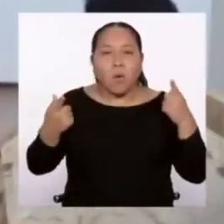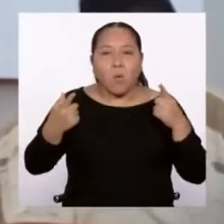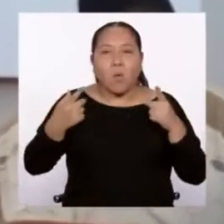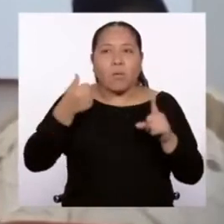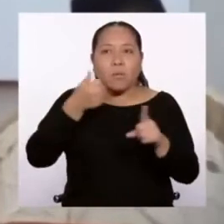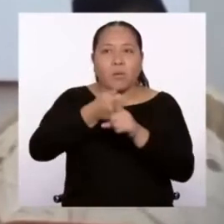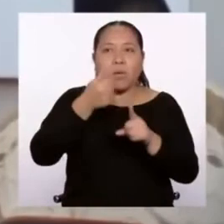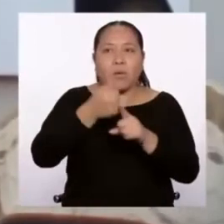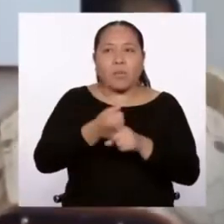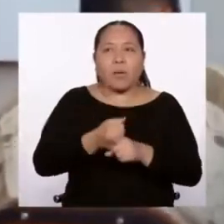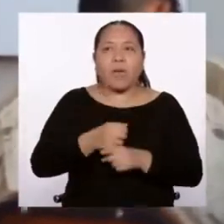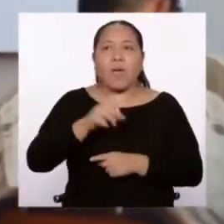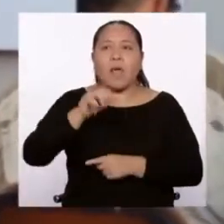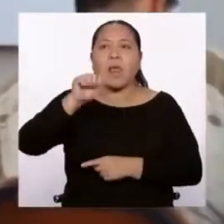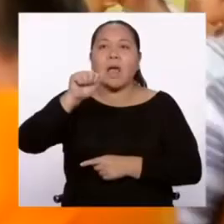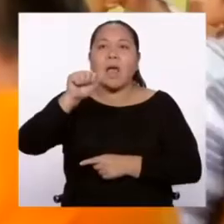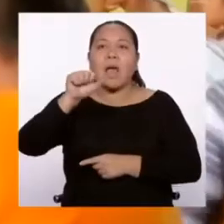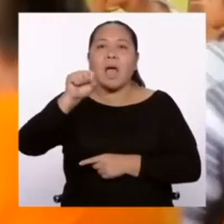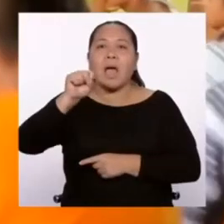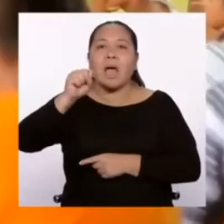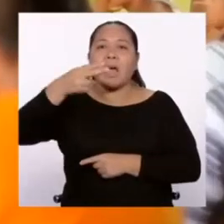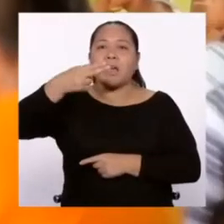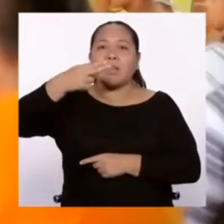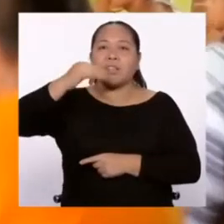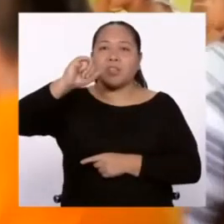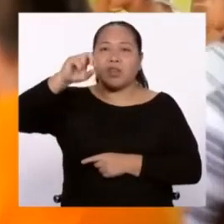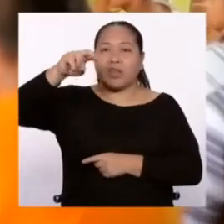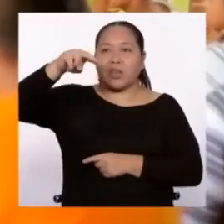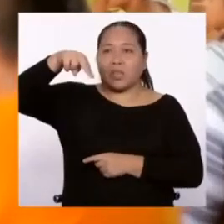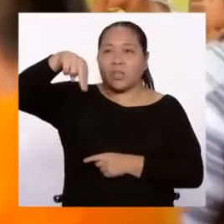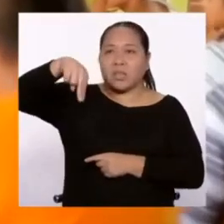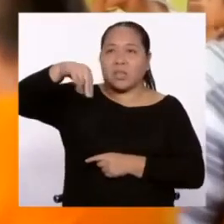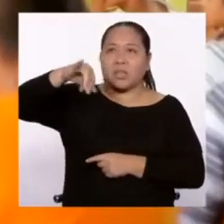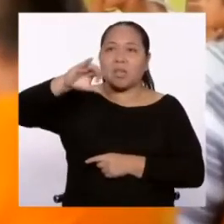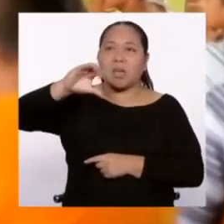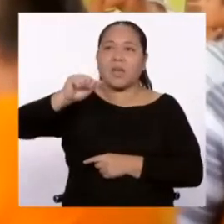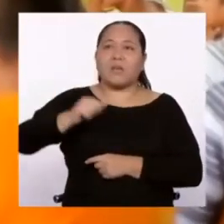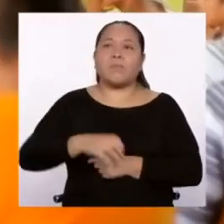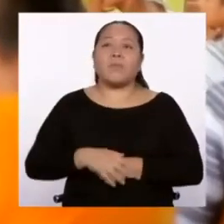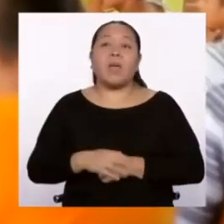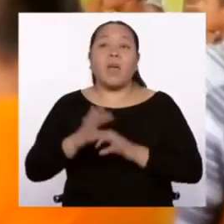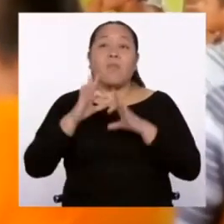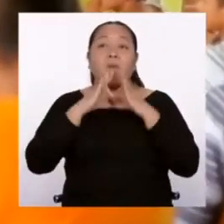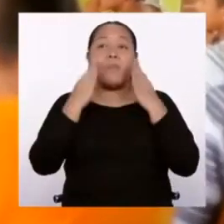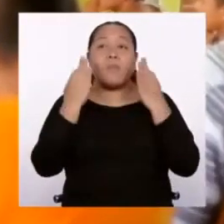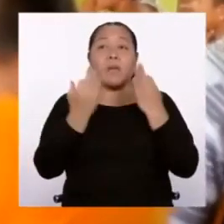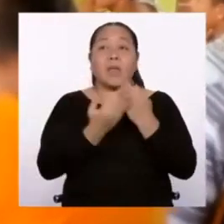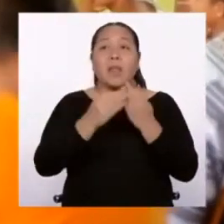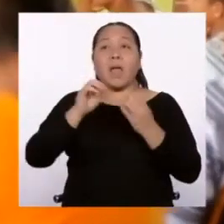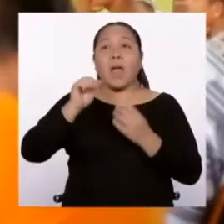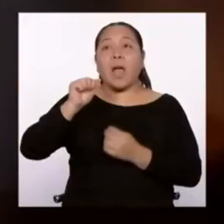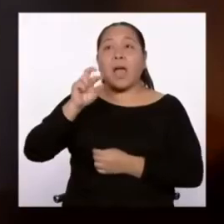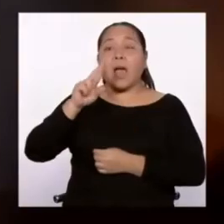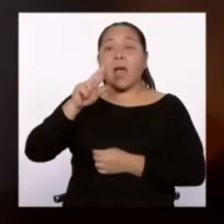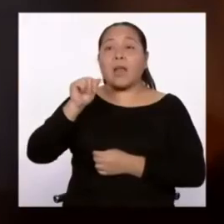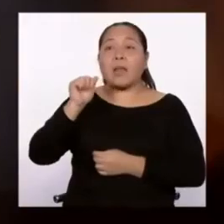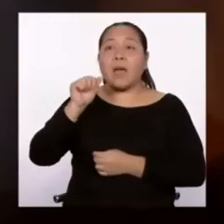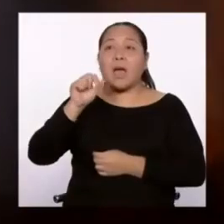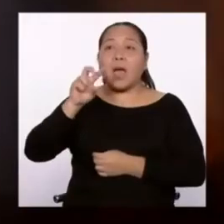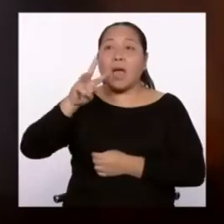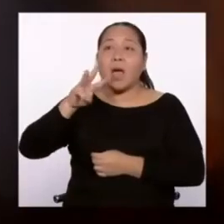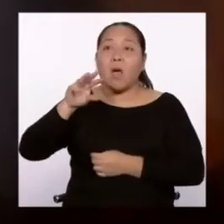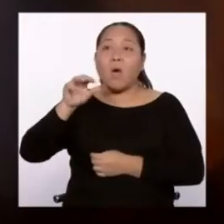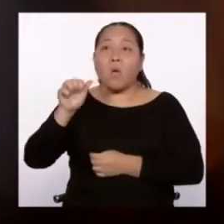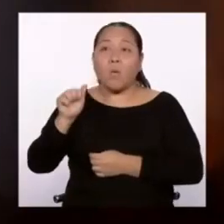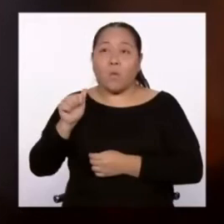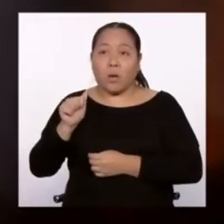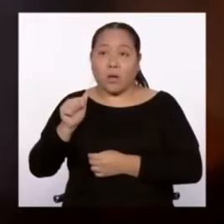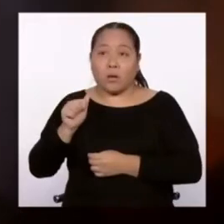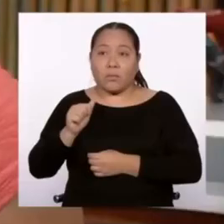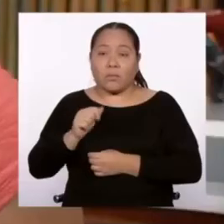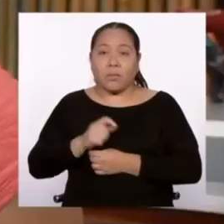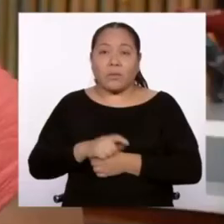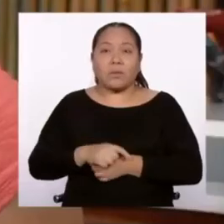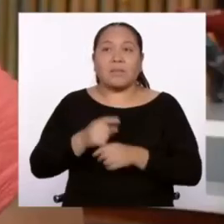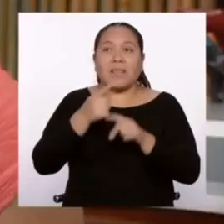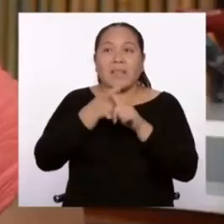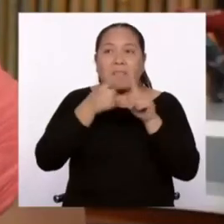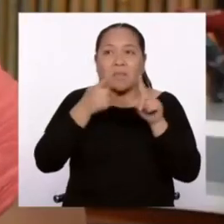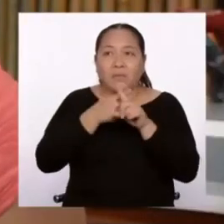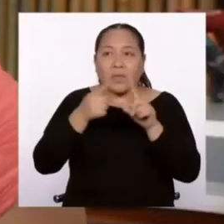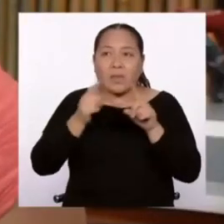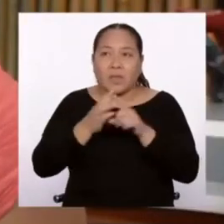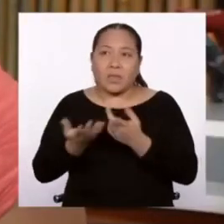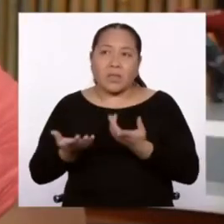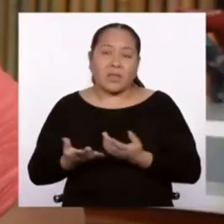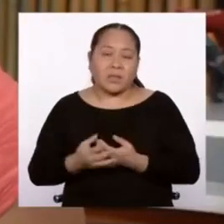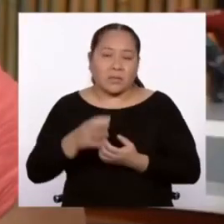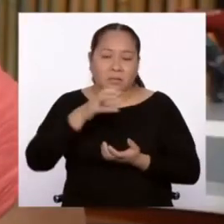Xaninka. Somos una familia, la familia Arawak, ¿no? Lo que nos diferencia son las variantes dialectales. En